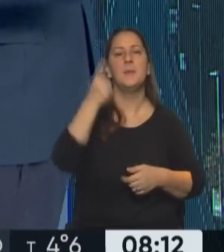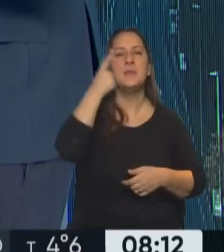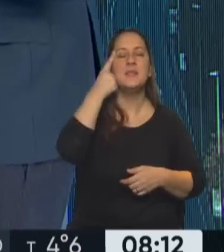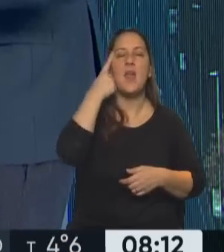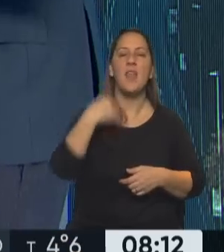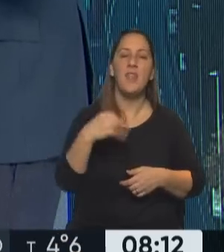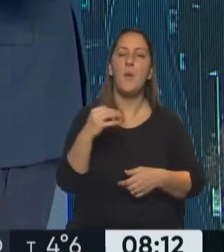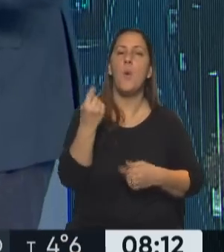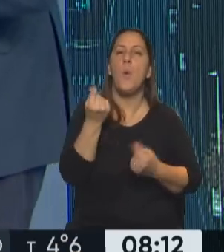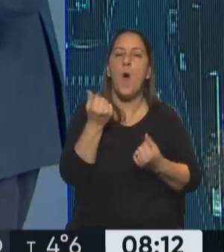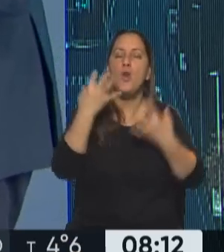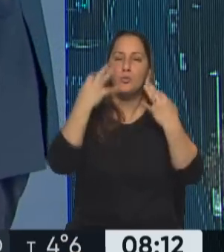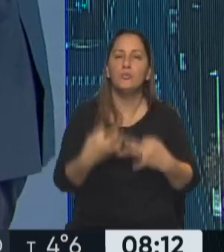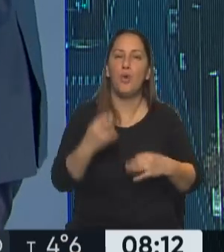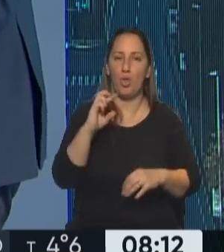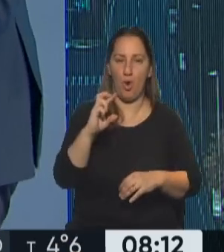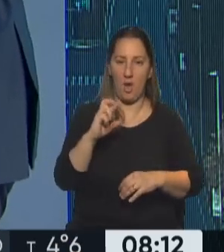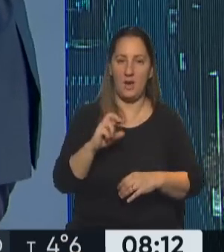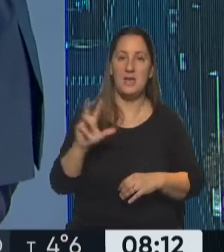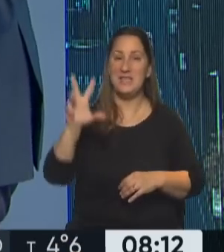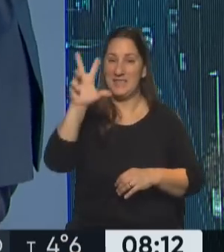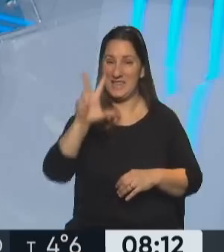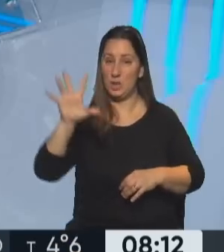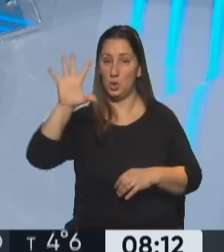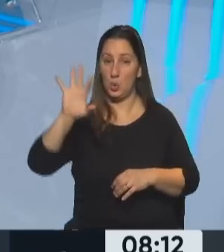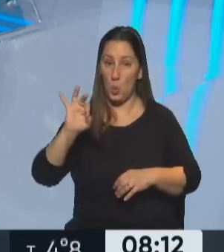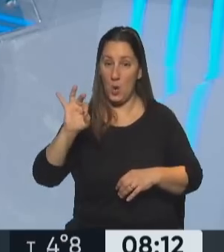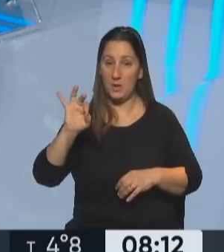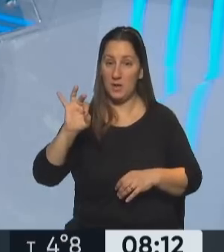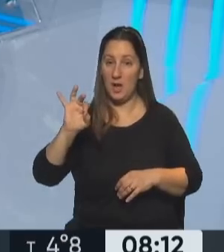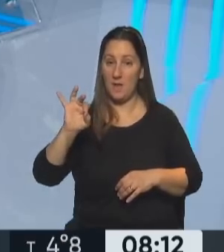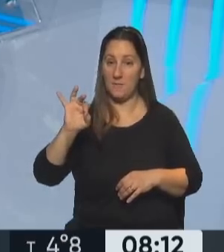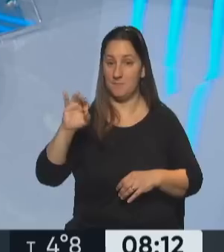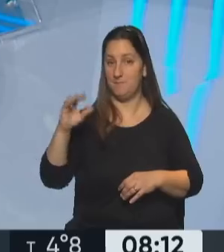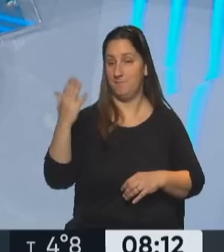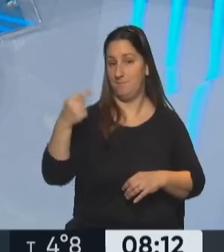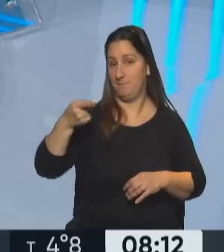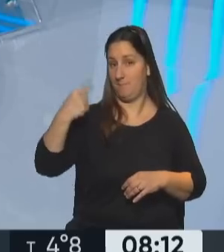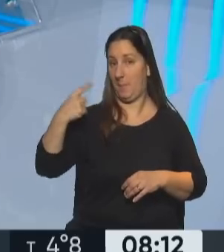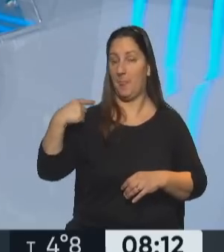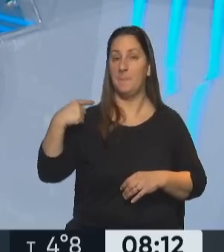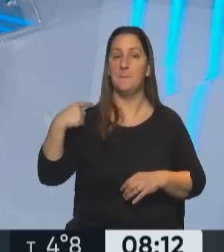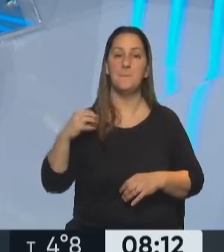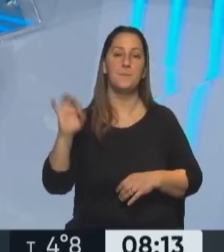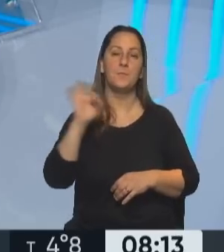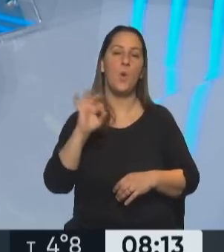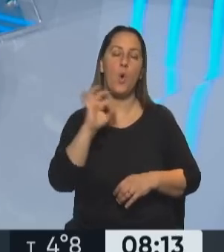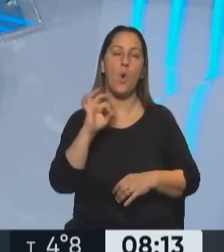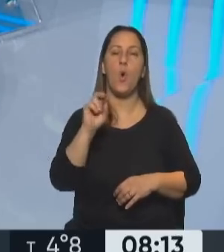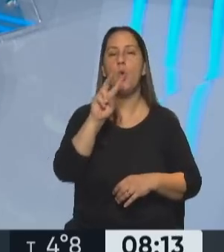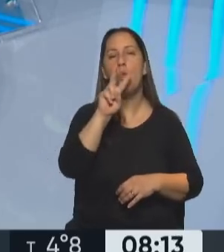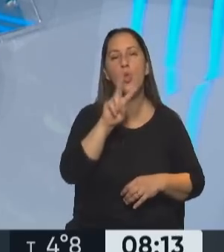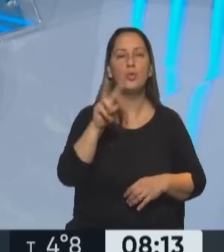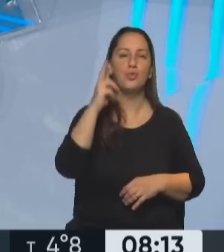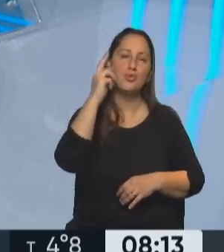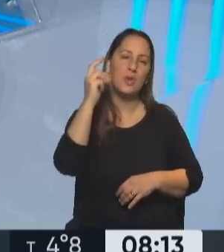debería ser el valor del dólar? ¿Los 350 obscenos de hace algunos días? ¿O un